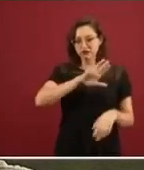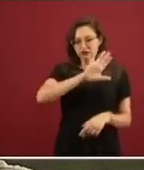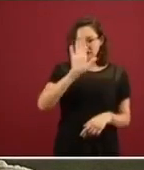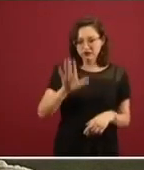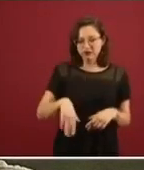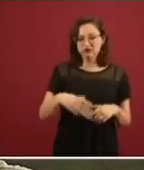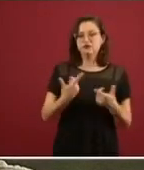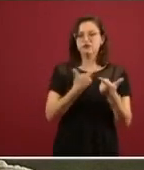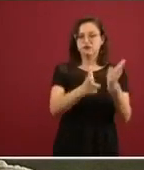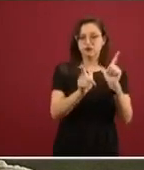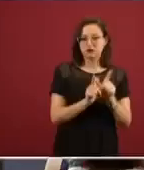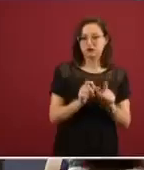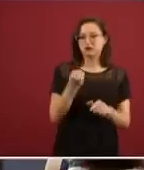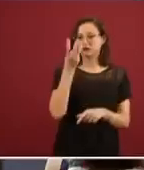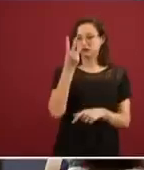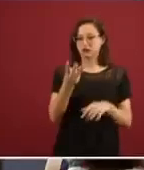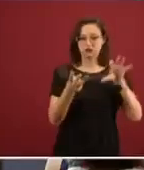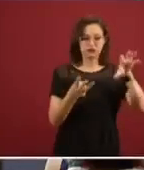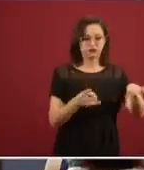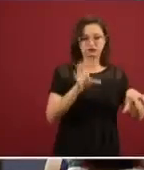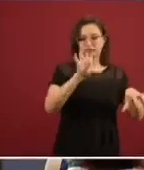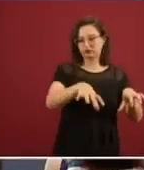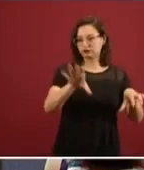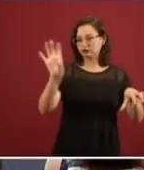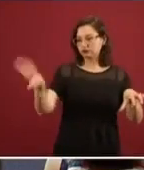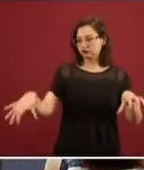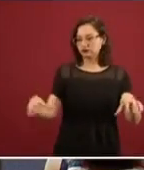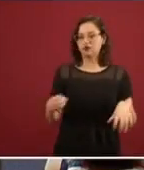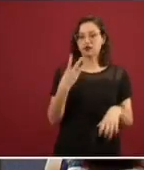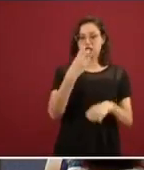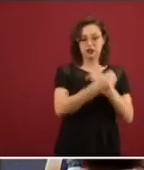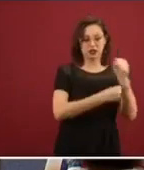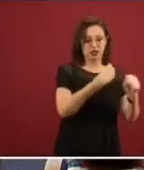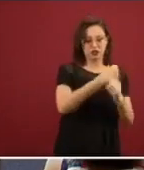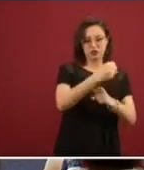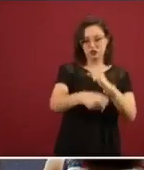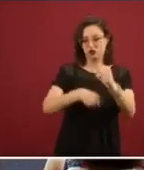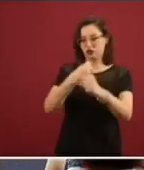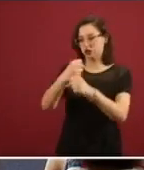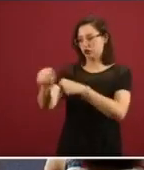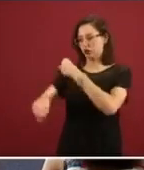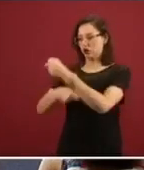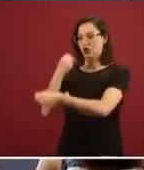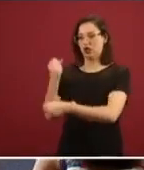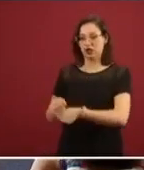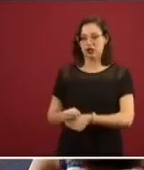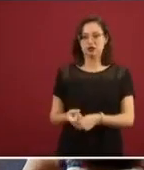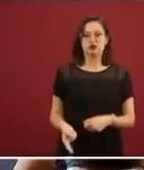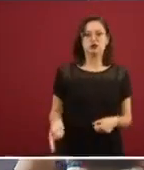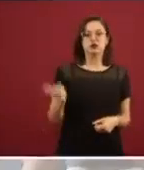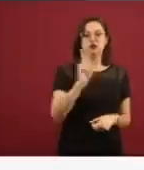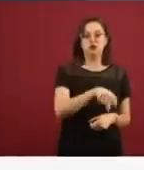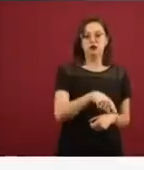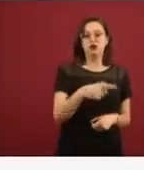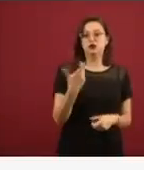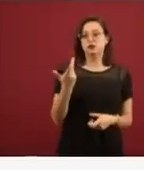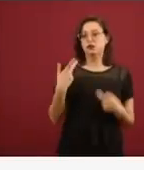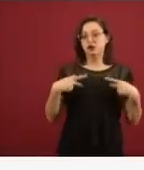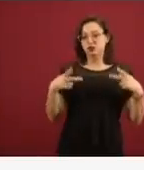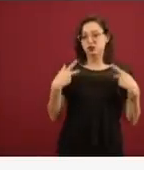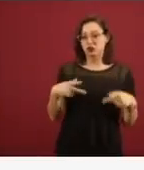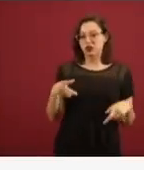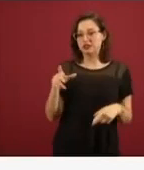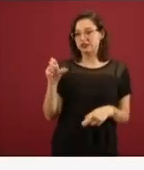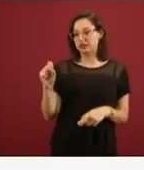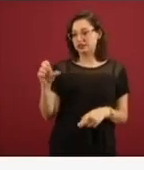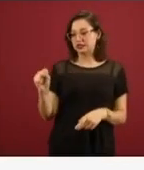están distribuidas por estos tres grupos de edad que en su momento se definieron. Vemos como la letalidad en mayores de 60 años se